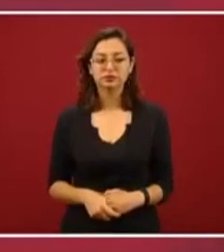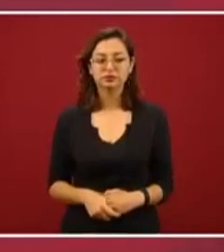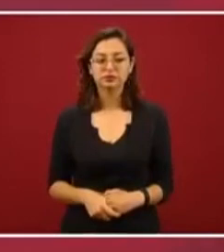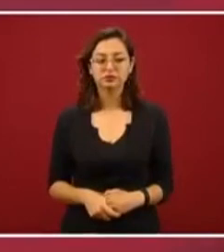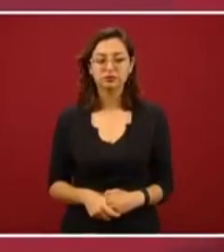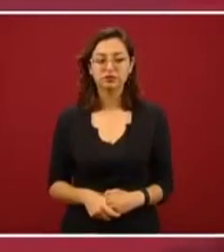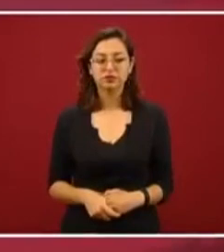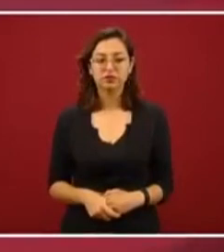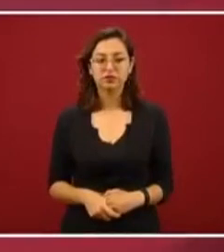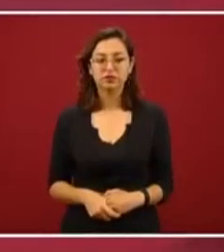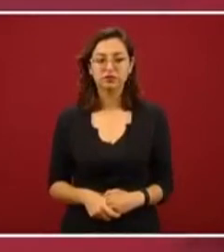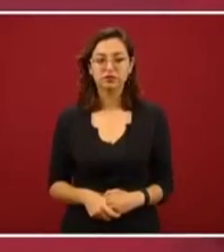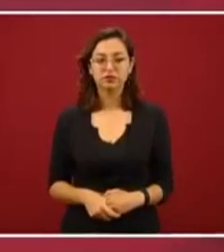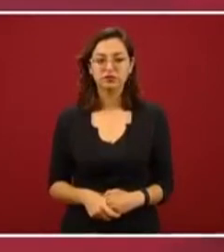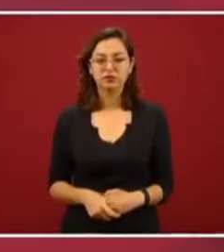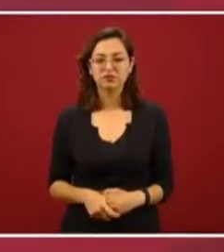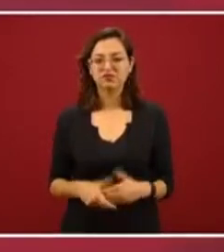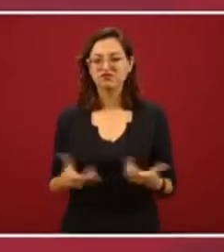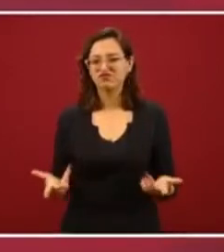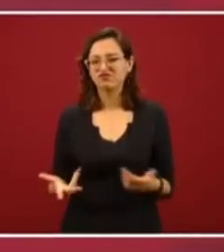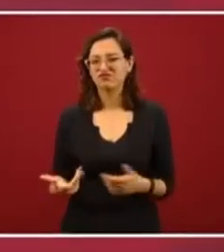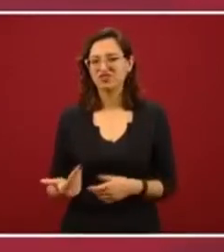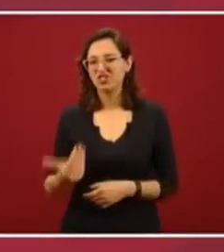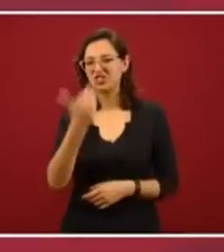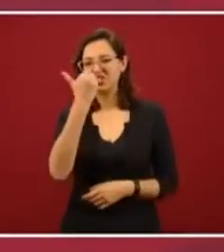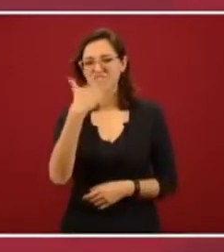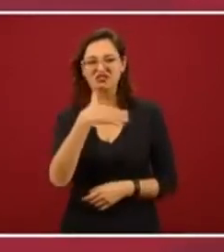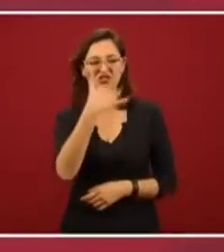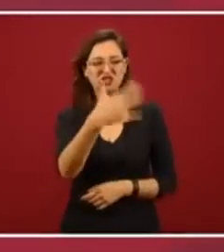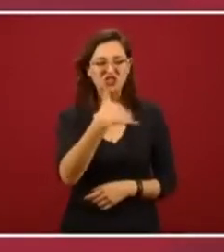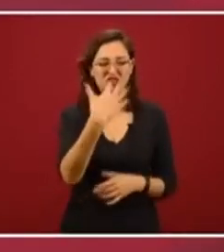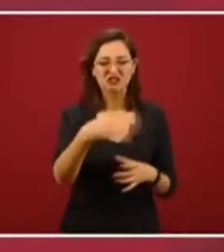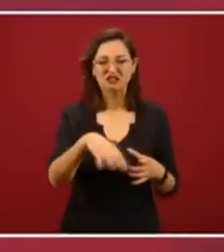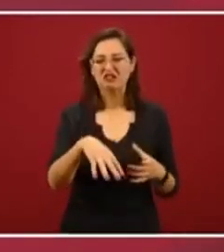No a productos chatarra,